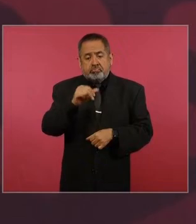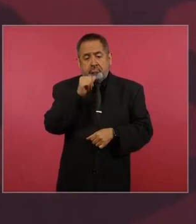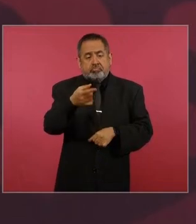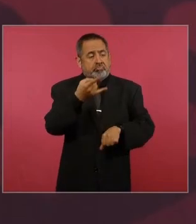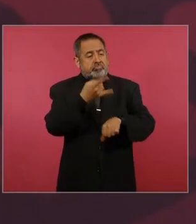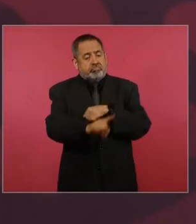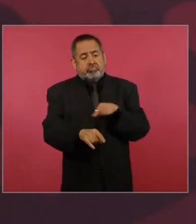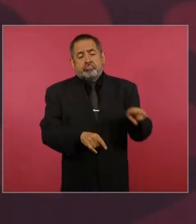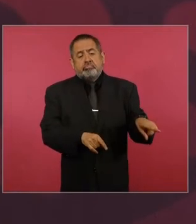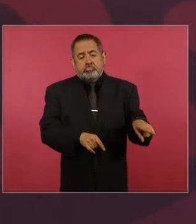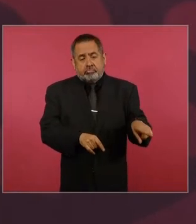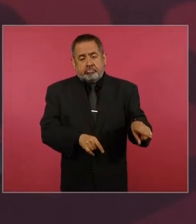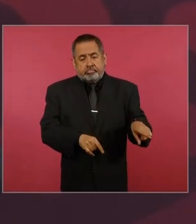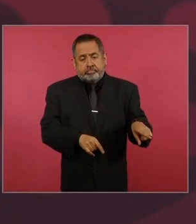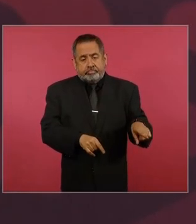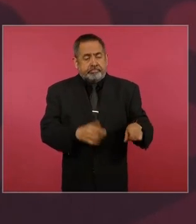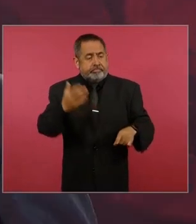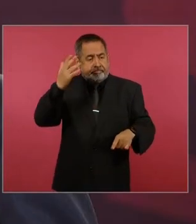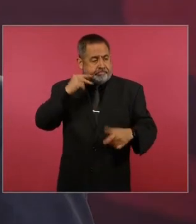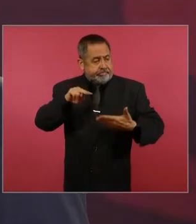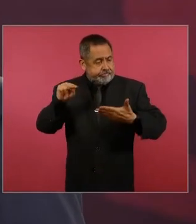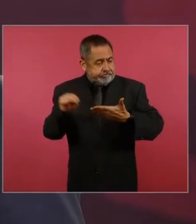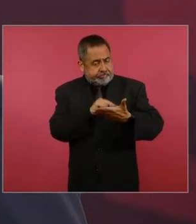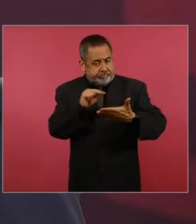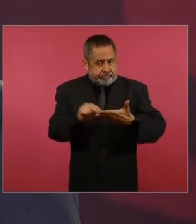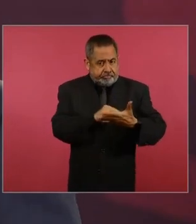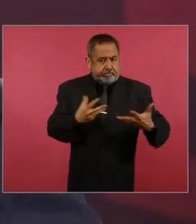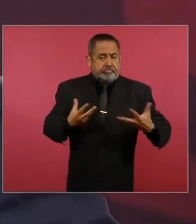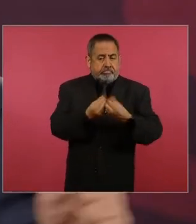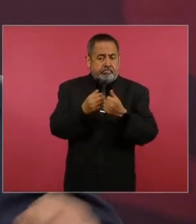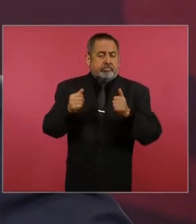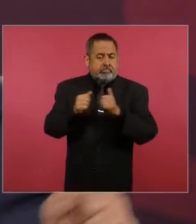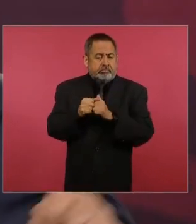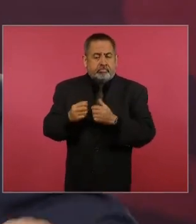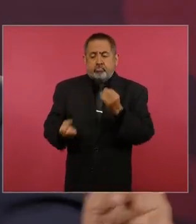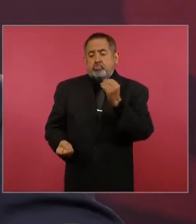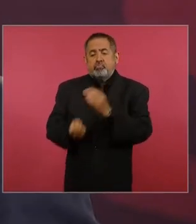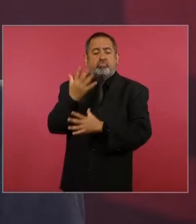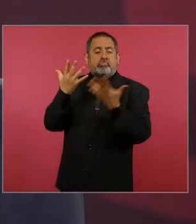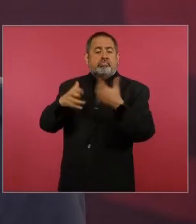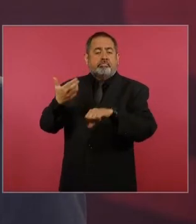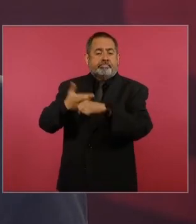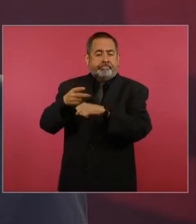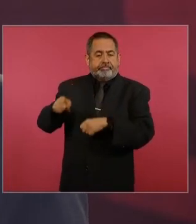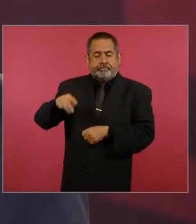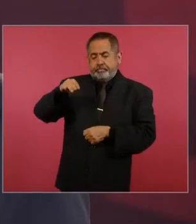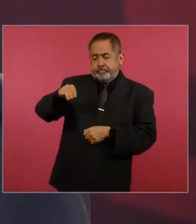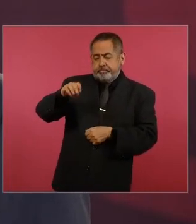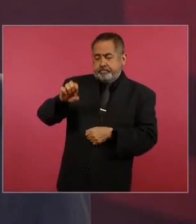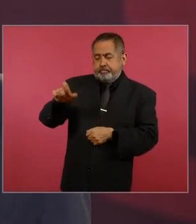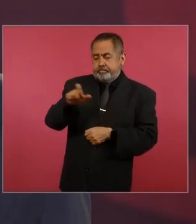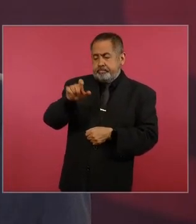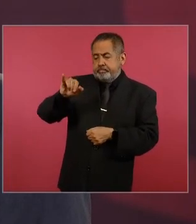que se suscribió con la nueva empresa mexicana.